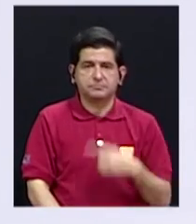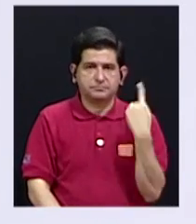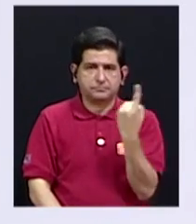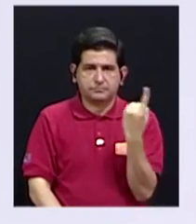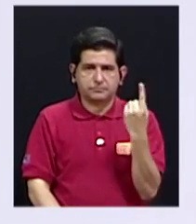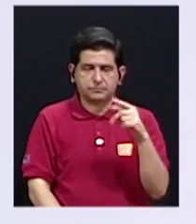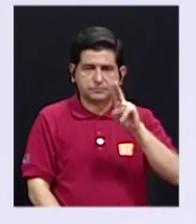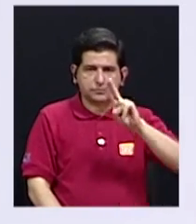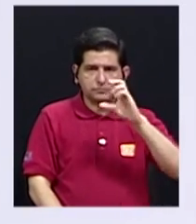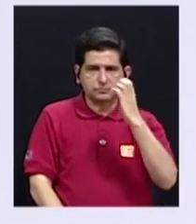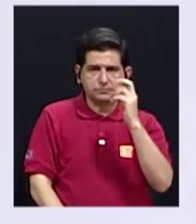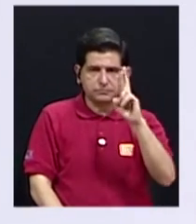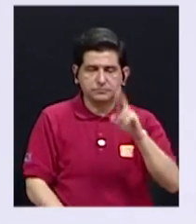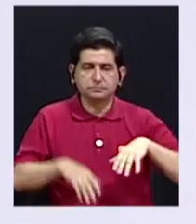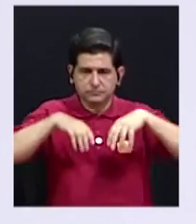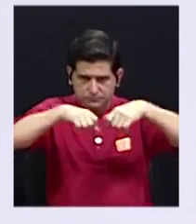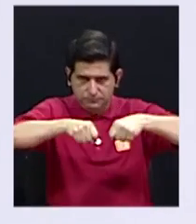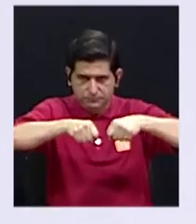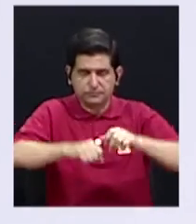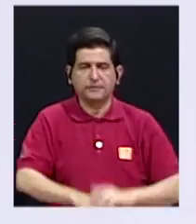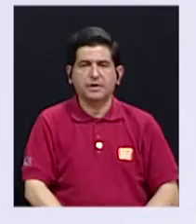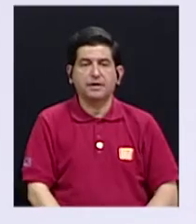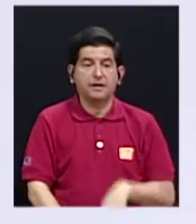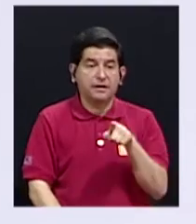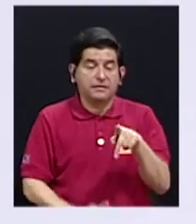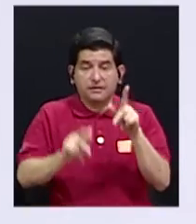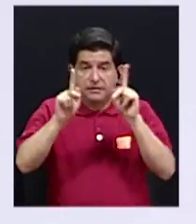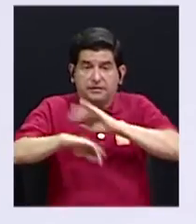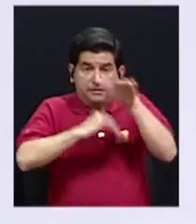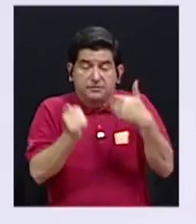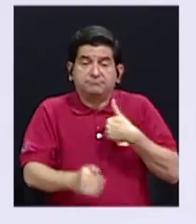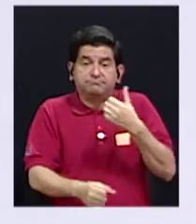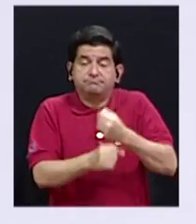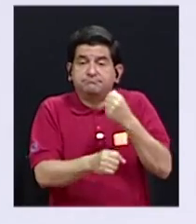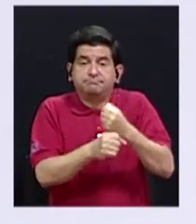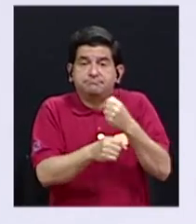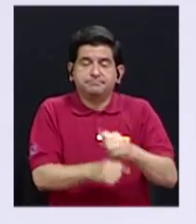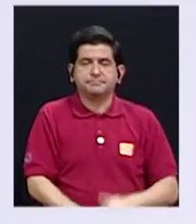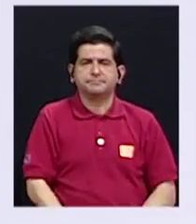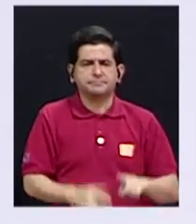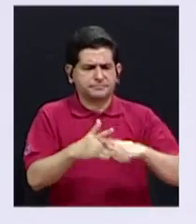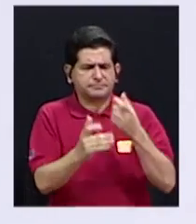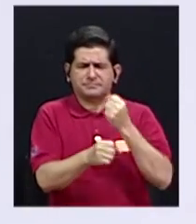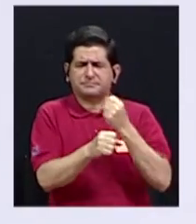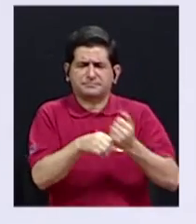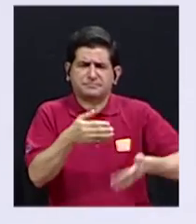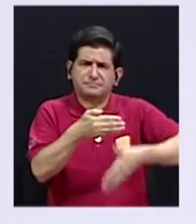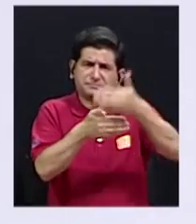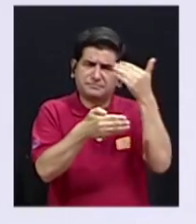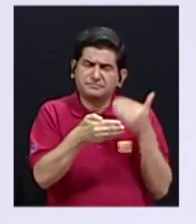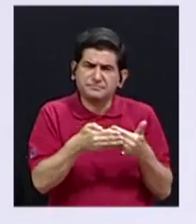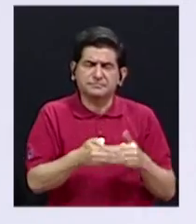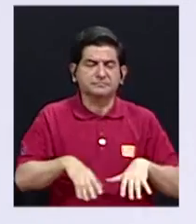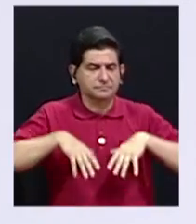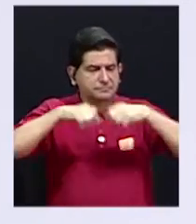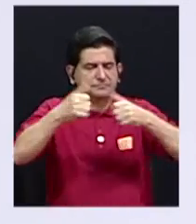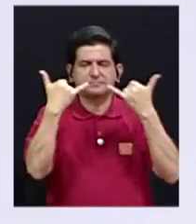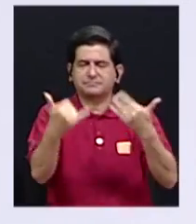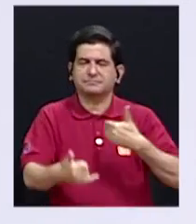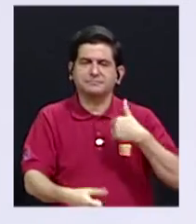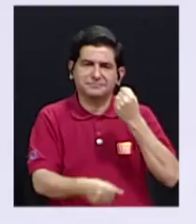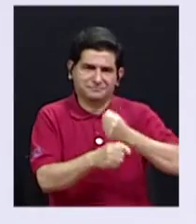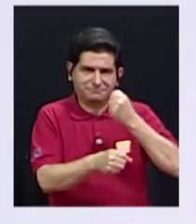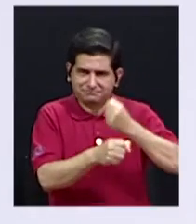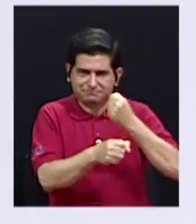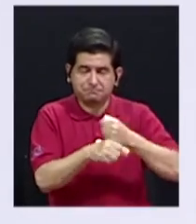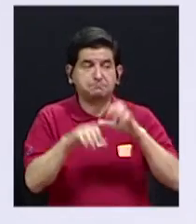aire entonces ellos todos tienen trabajo inclusive empiezan a trabajar desde antes de graduarse ya tienen un trabajo